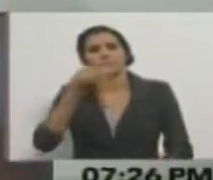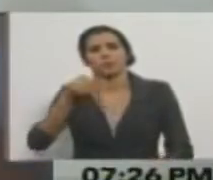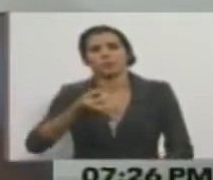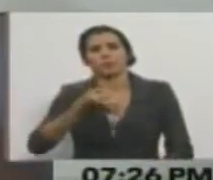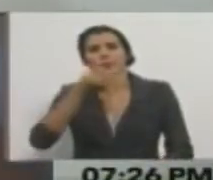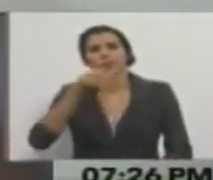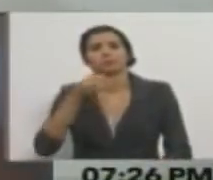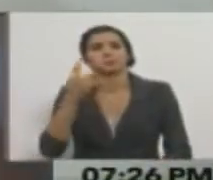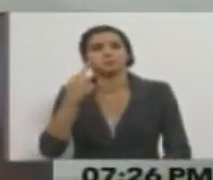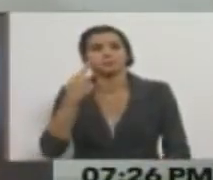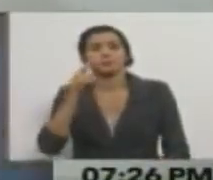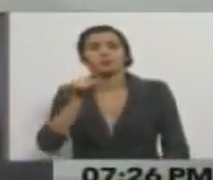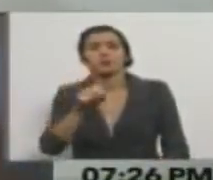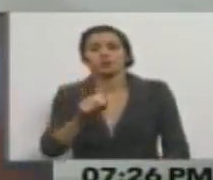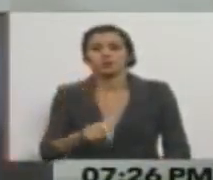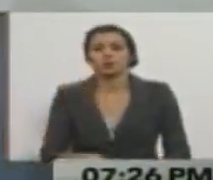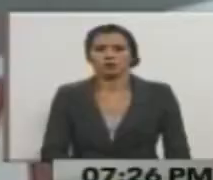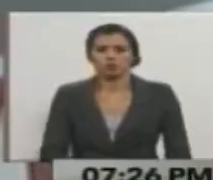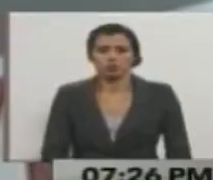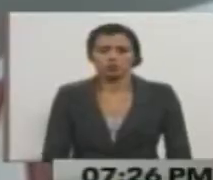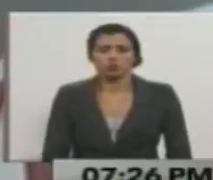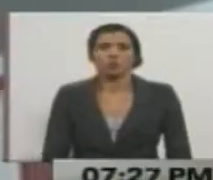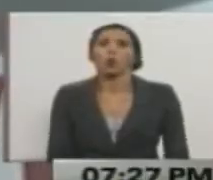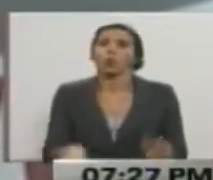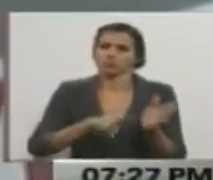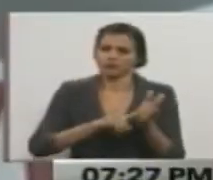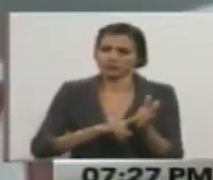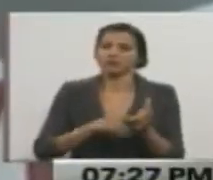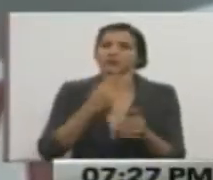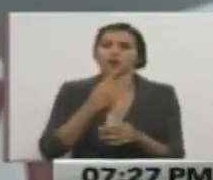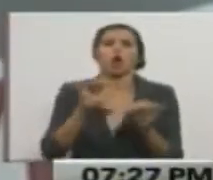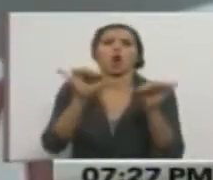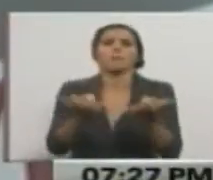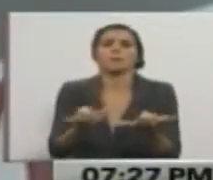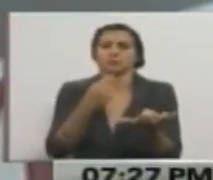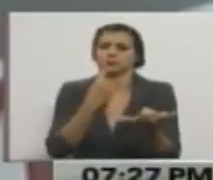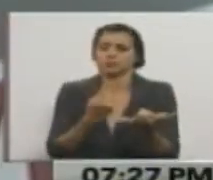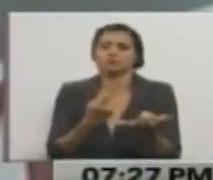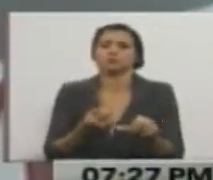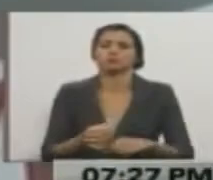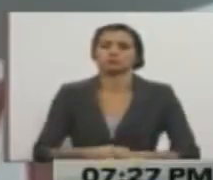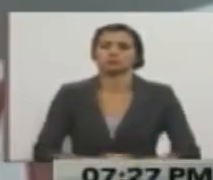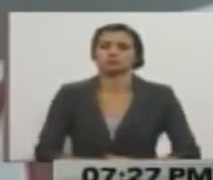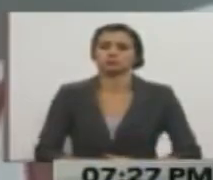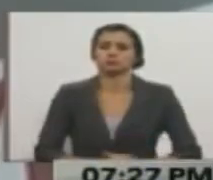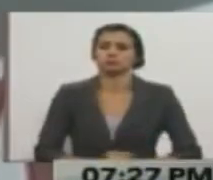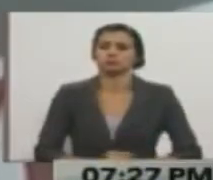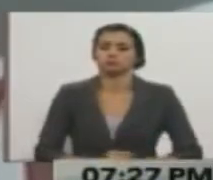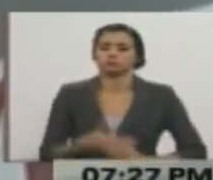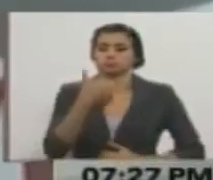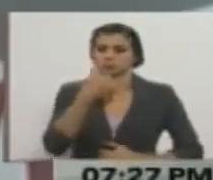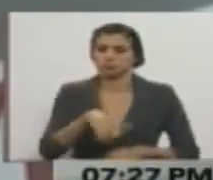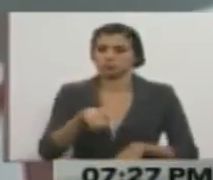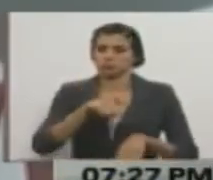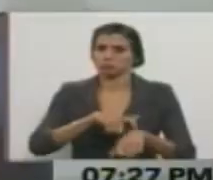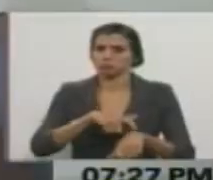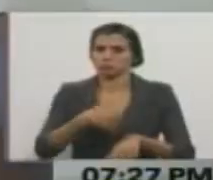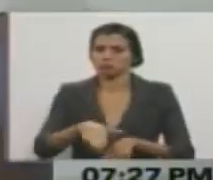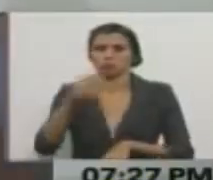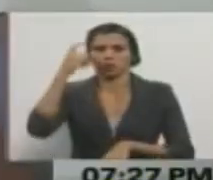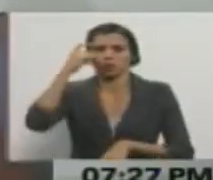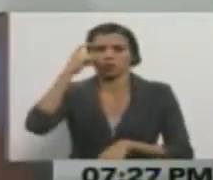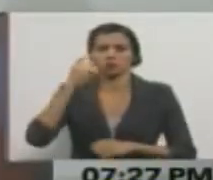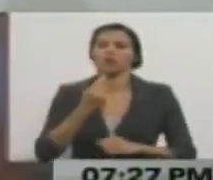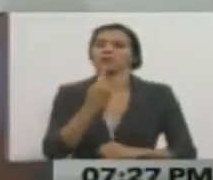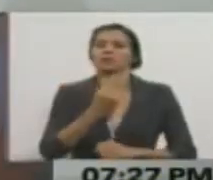En ellos afirman que habrán de, en las próximas horas, en los próximos días, decir